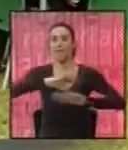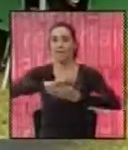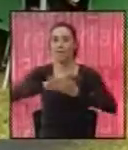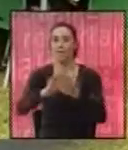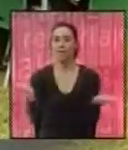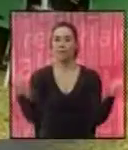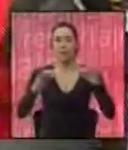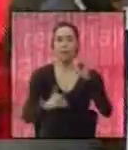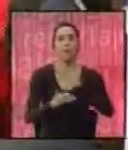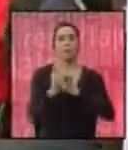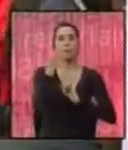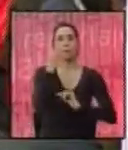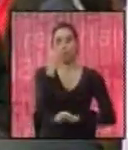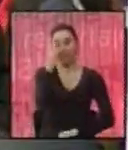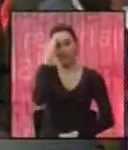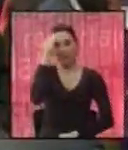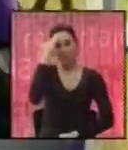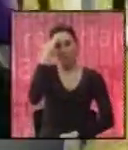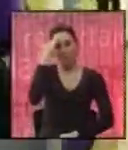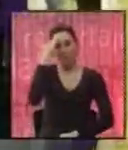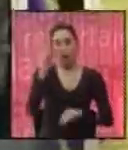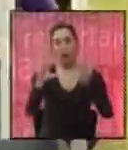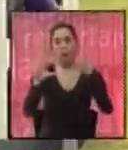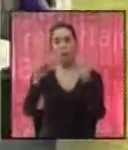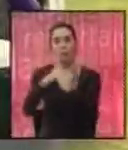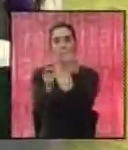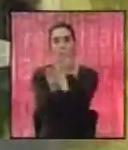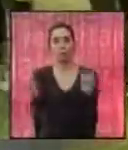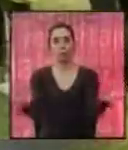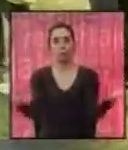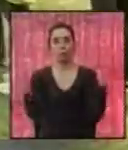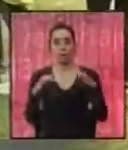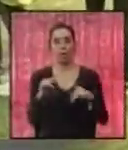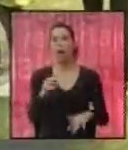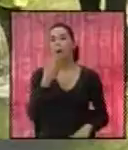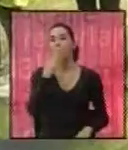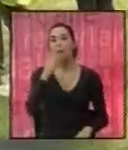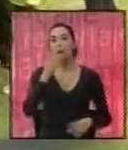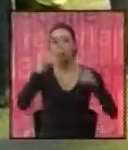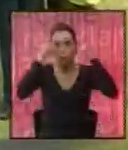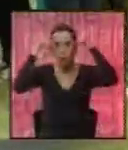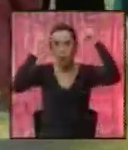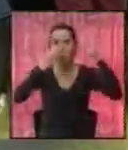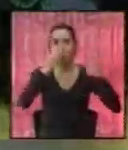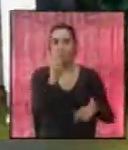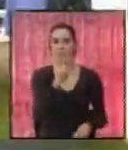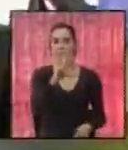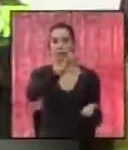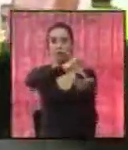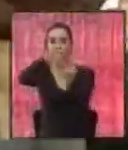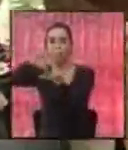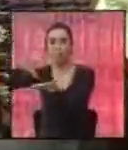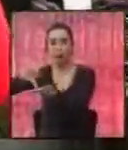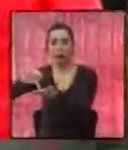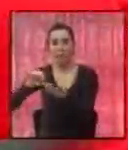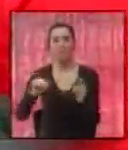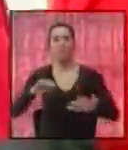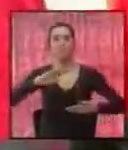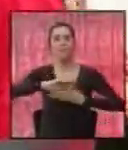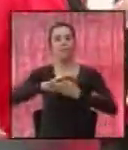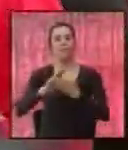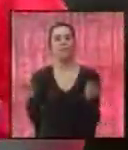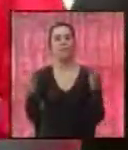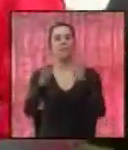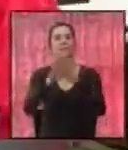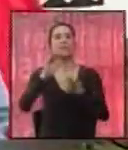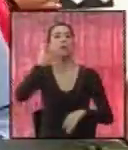congregado en sus primeros tres días a cerca de 10.000 personas. Lo mejor de la gastronomía de 28 países en una fiesta que cierra sus puertas